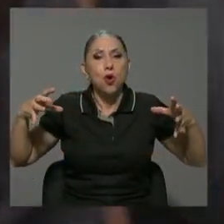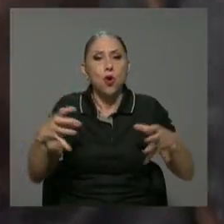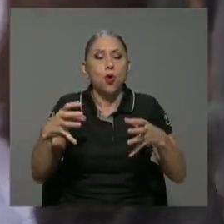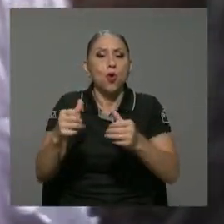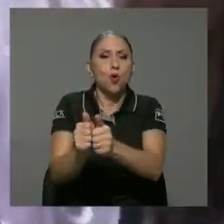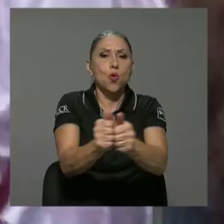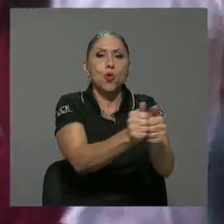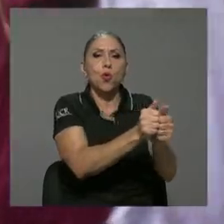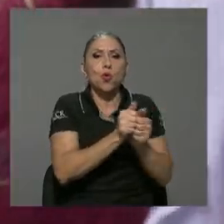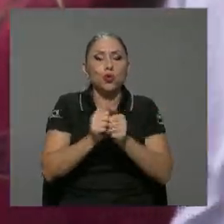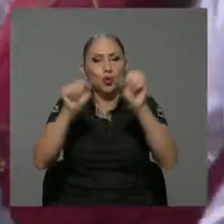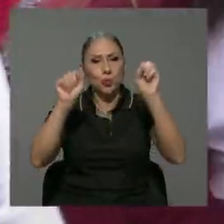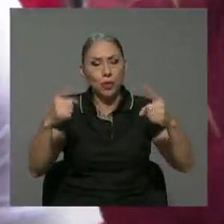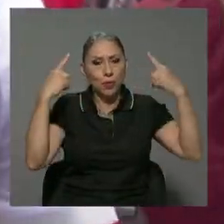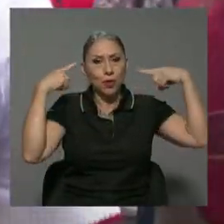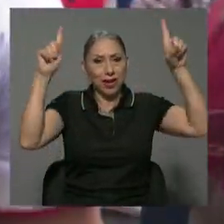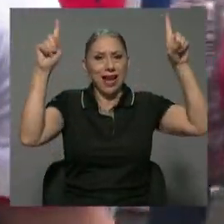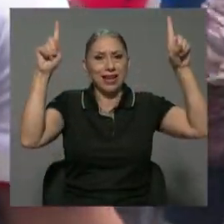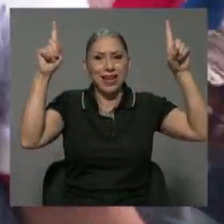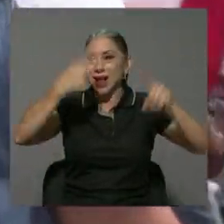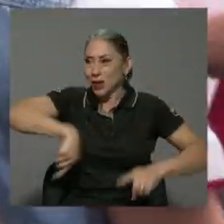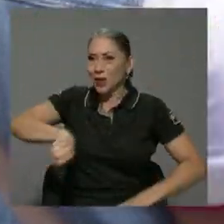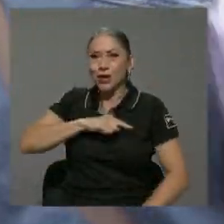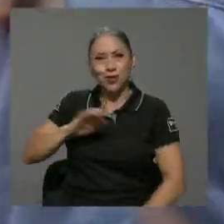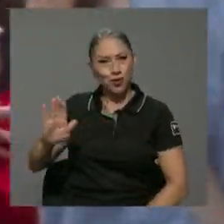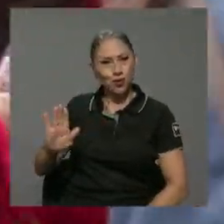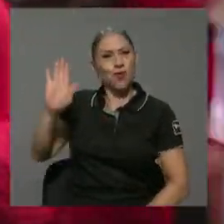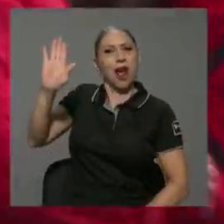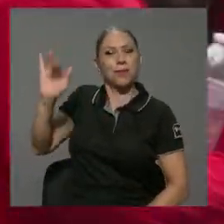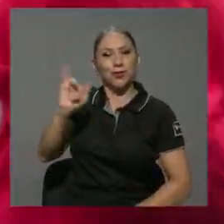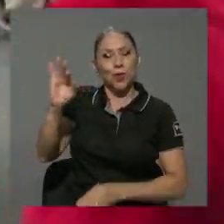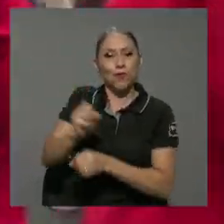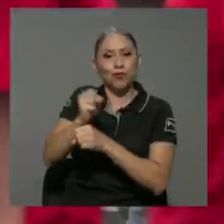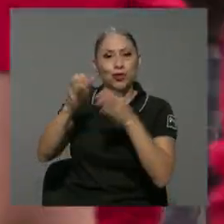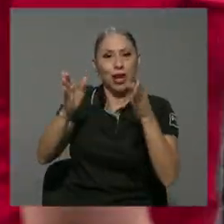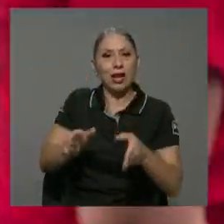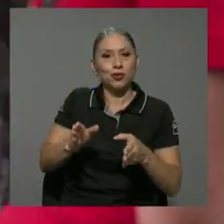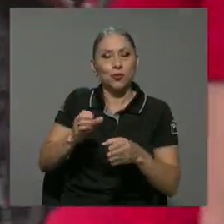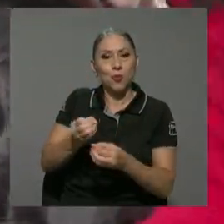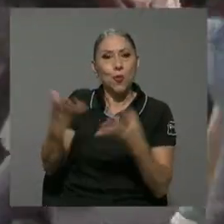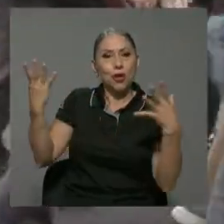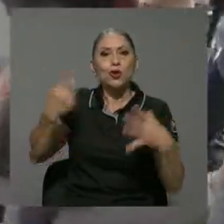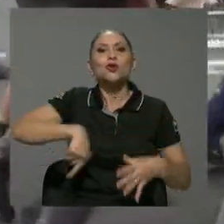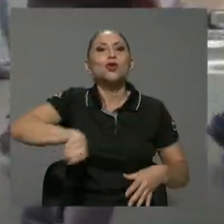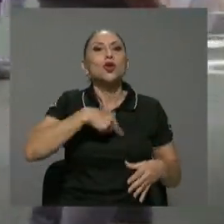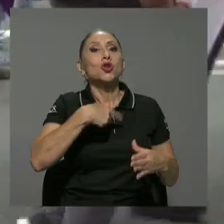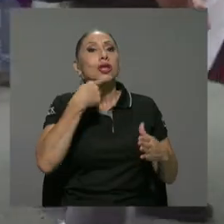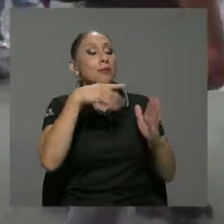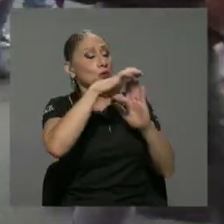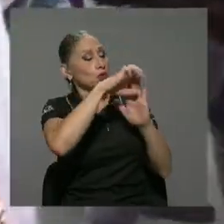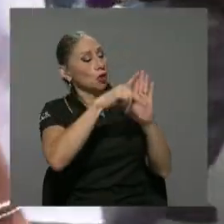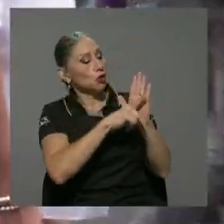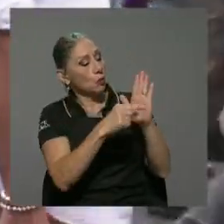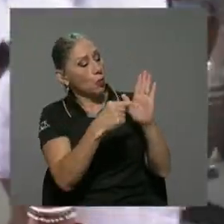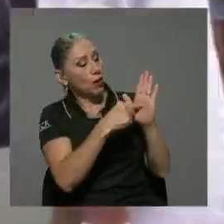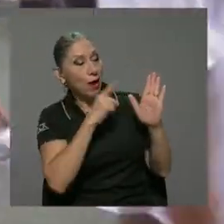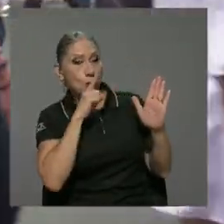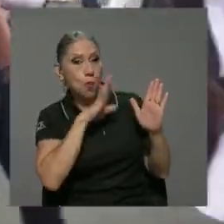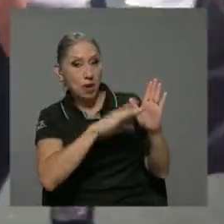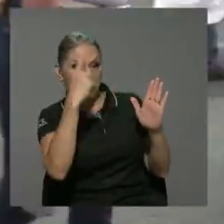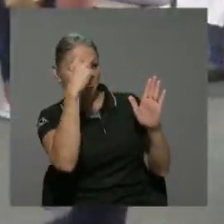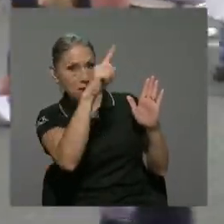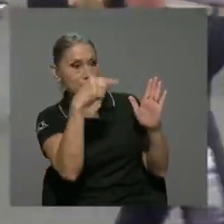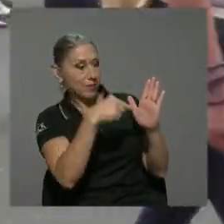menos lo que nosotros como funcionarios públicos juramos, que es cumplir con lo que la Constitución establece. Y la Constitución dice que la educación se le